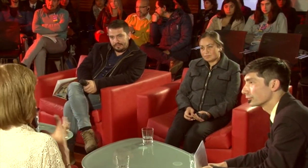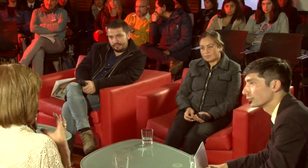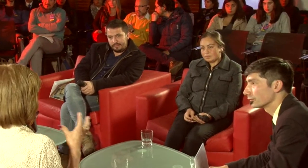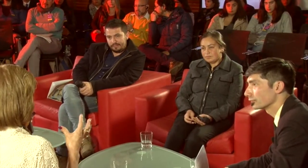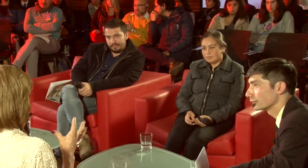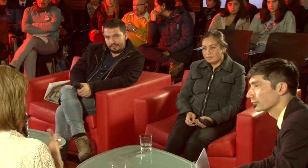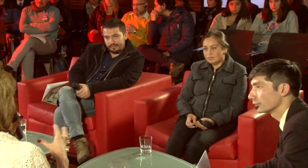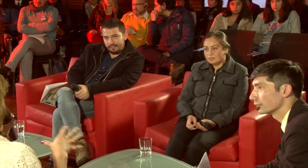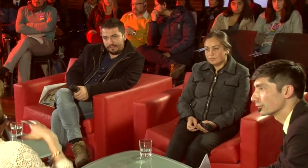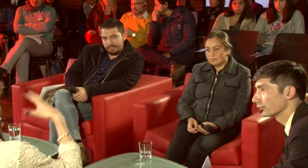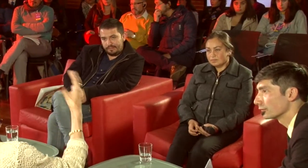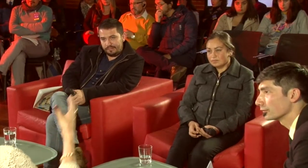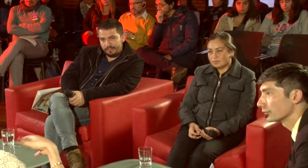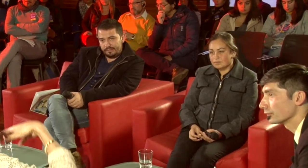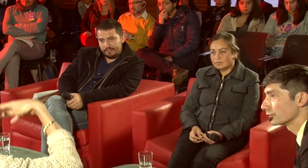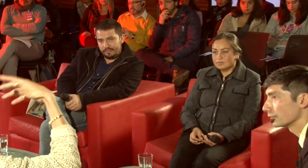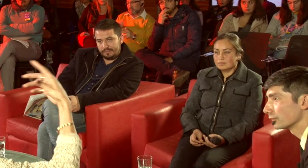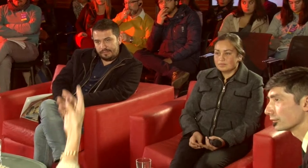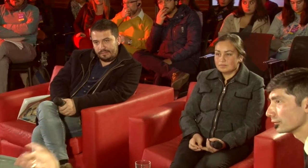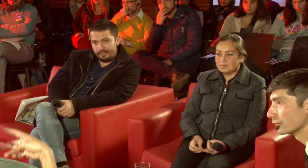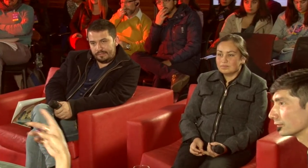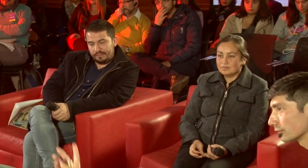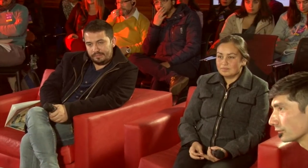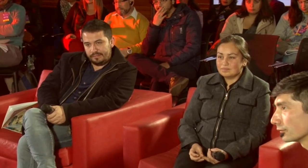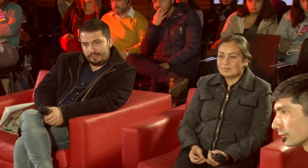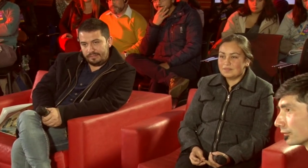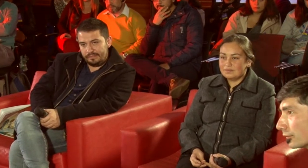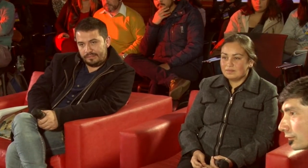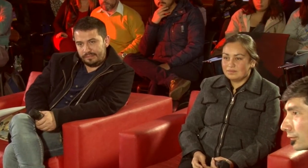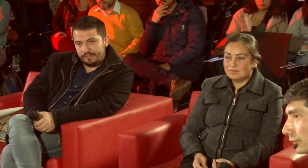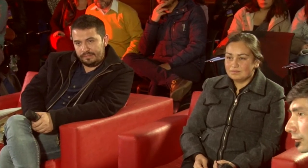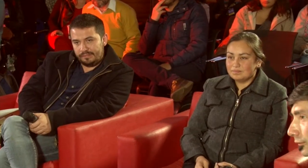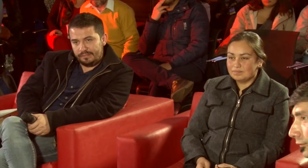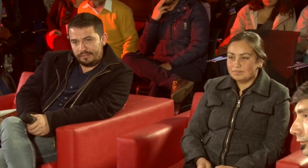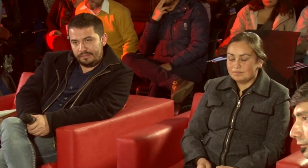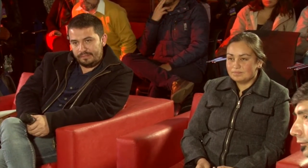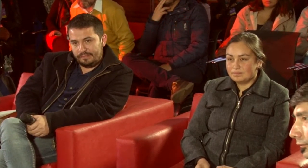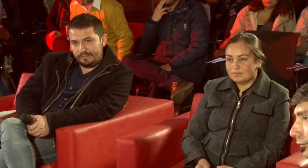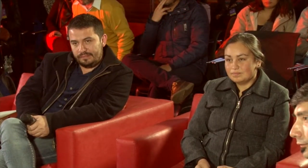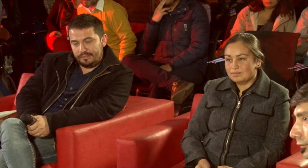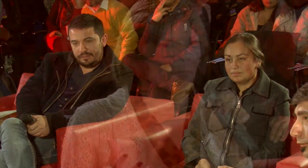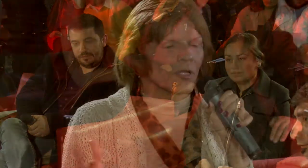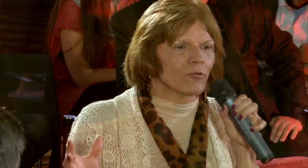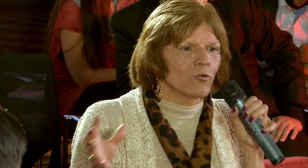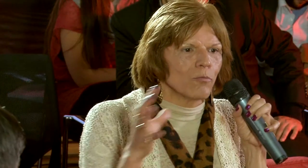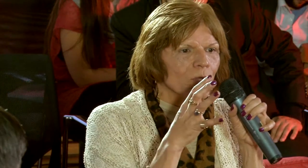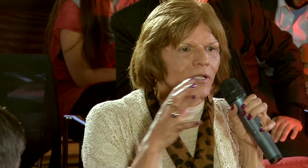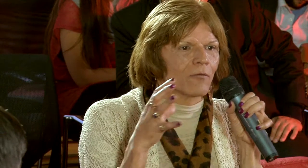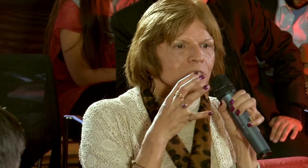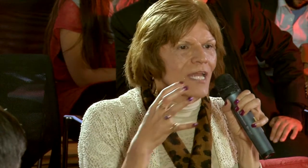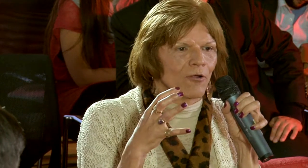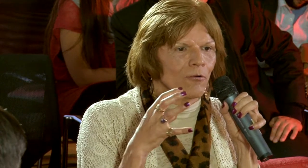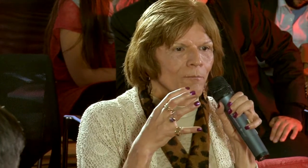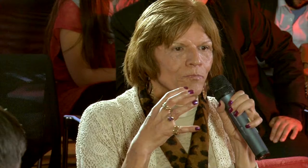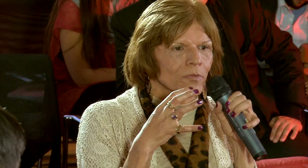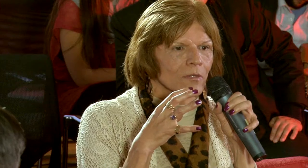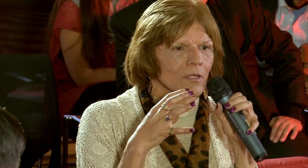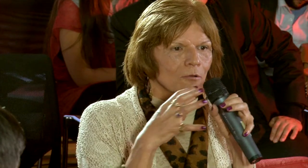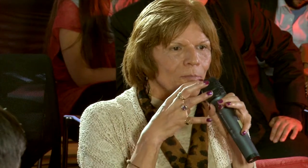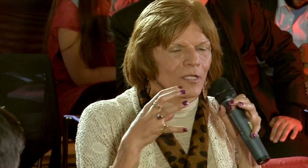tenemos algunos parlamentarios que opinan distinto cuando digan de opinar, porque a todos los ponen en un